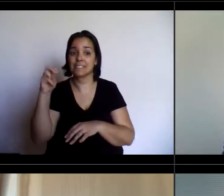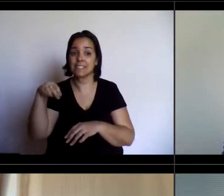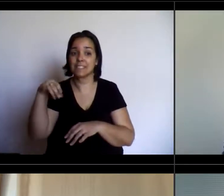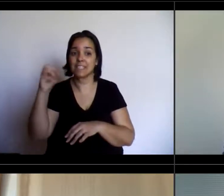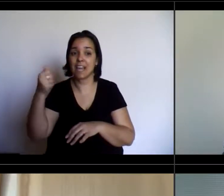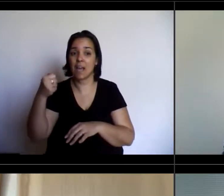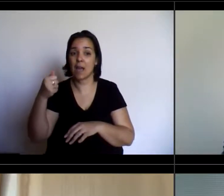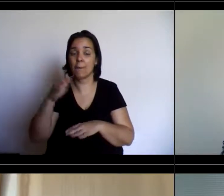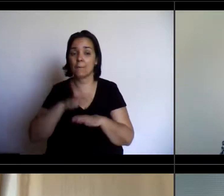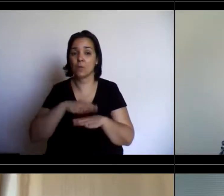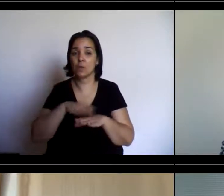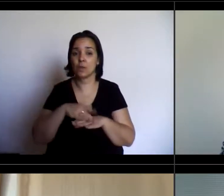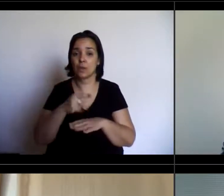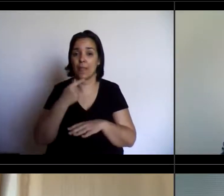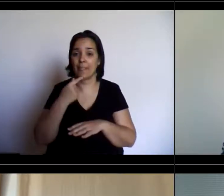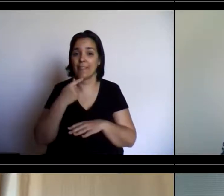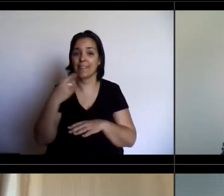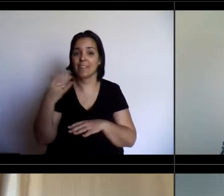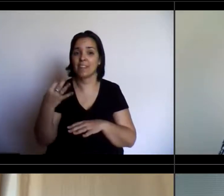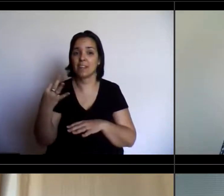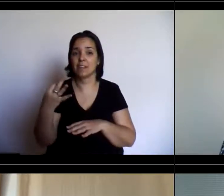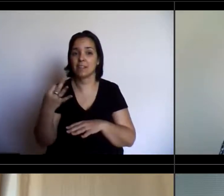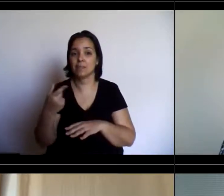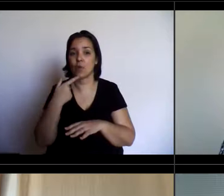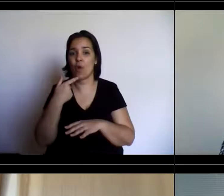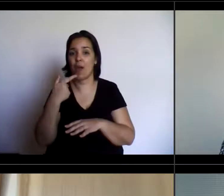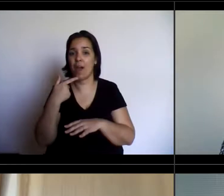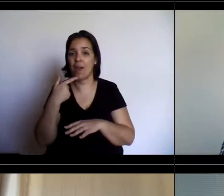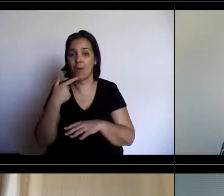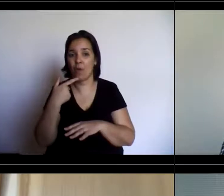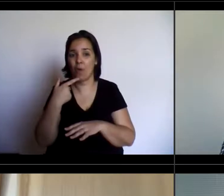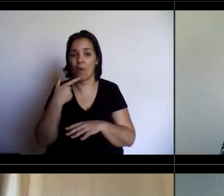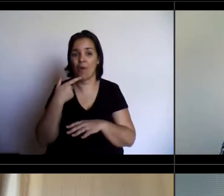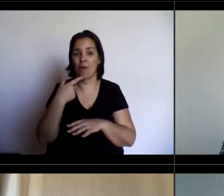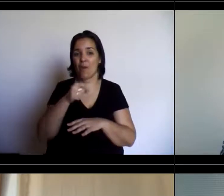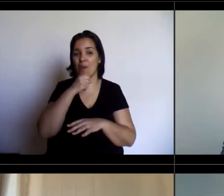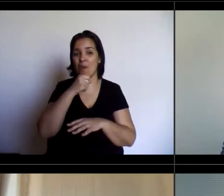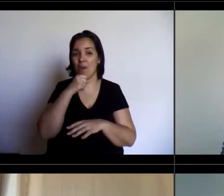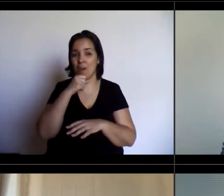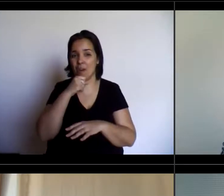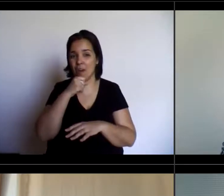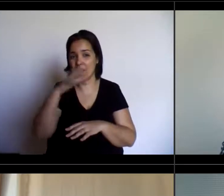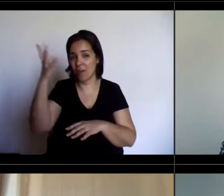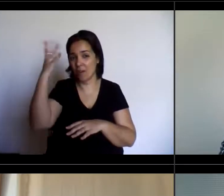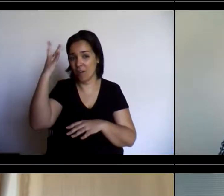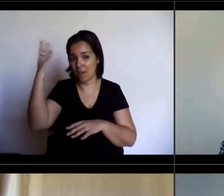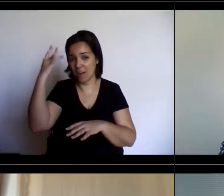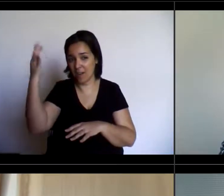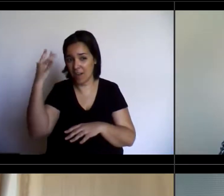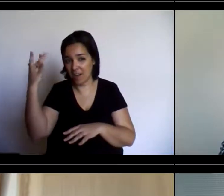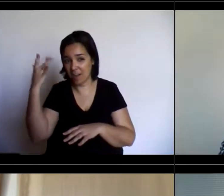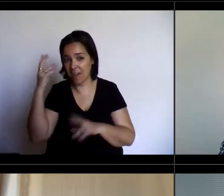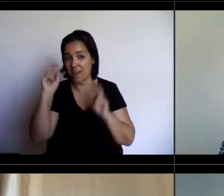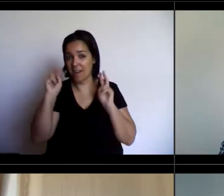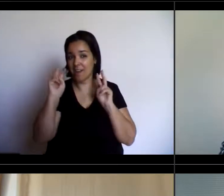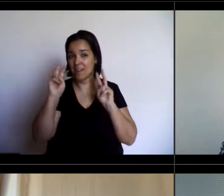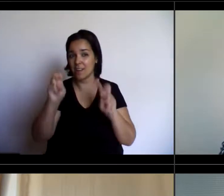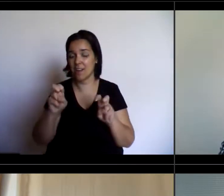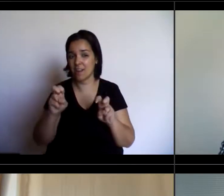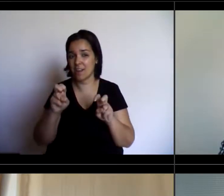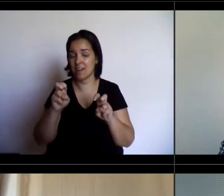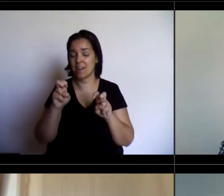porque viene a decir, a ver, los que peinamos canas recordamos con añoranza las iniciativas comunitarias que